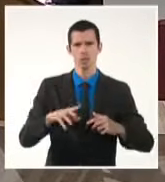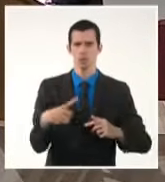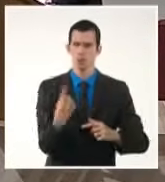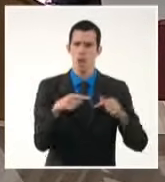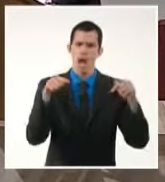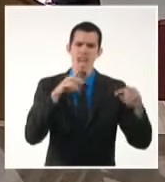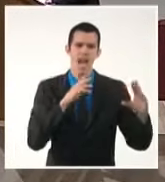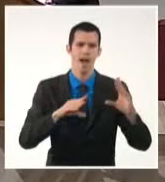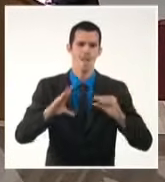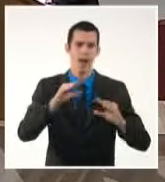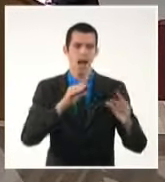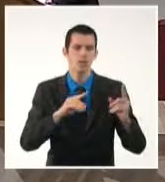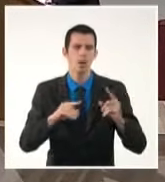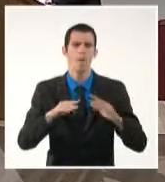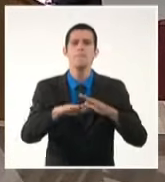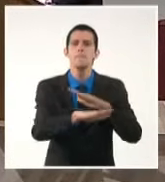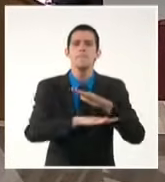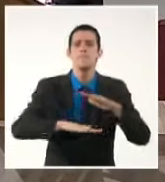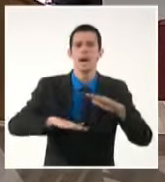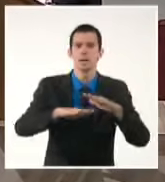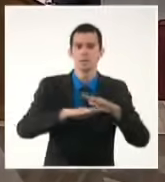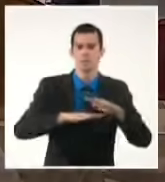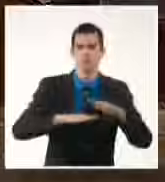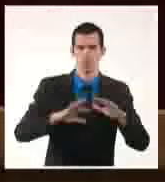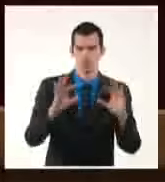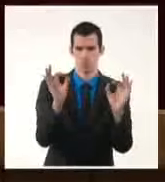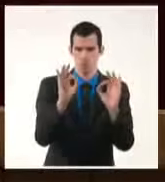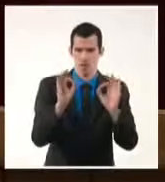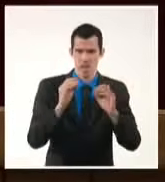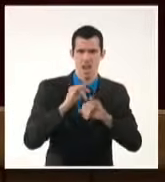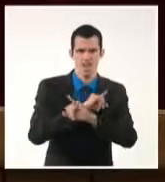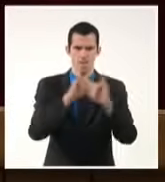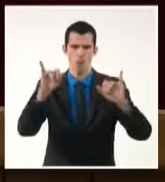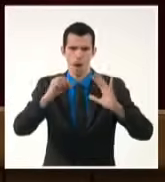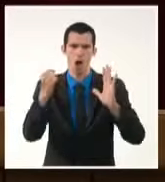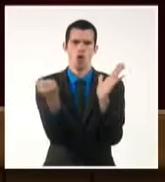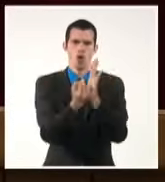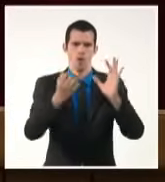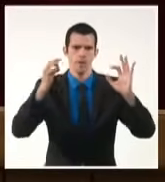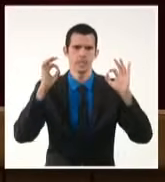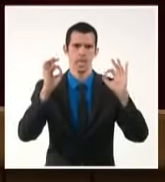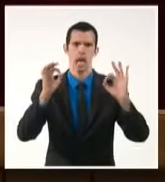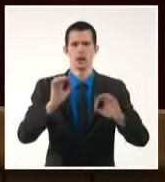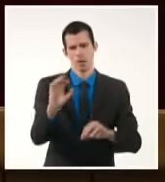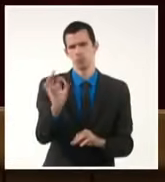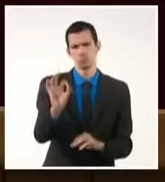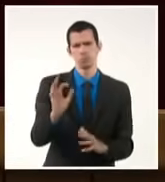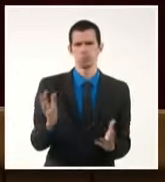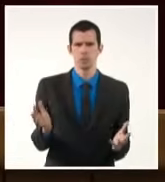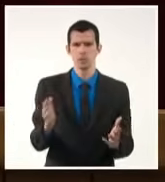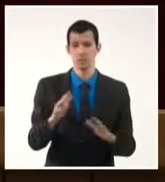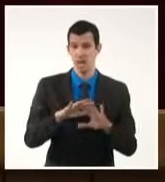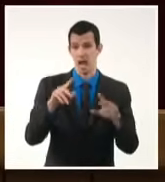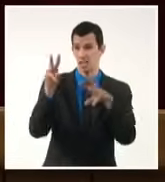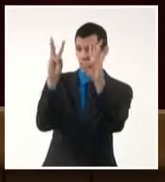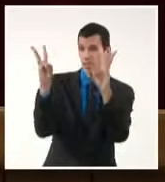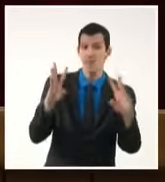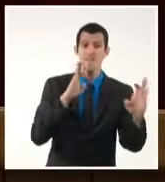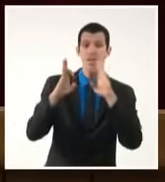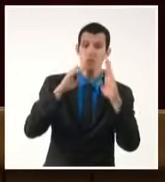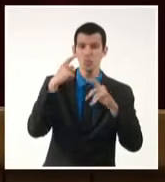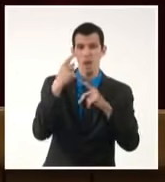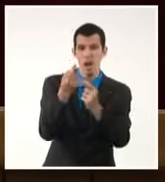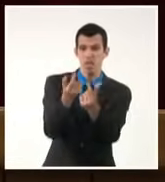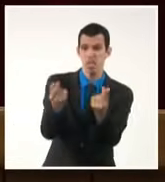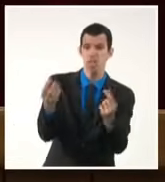explicaciones más amplias y detalladas al respecto en nuestros medios y plataformas. Pero afirmo enfáticamente